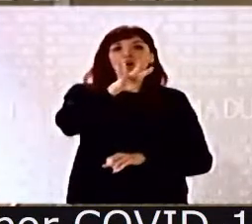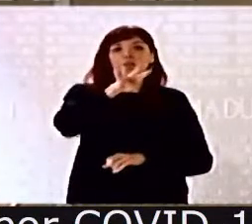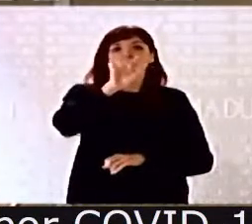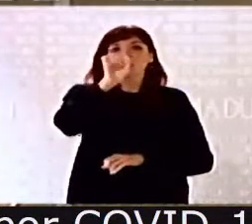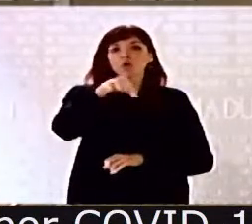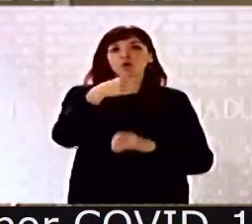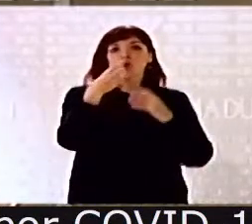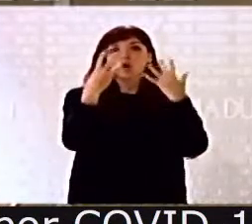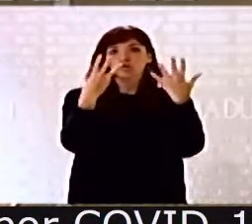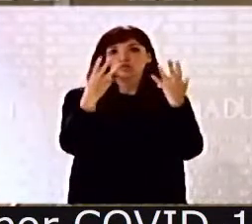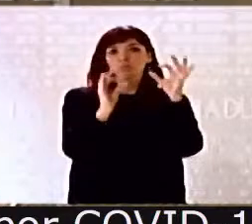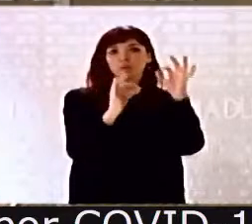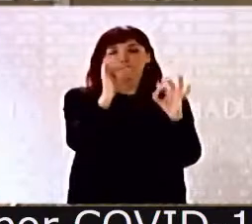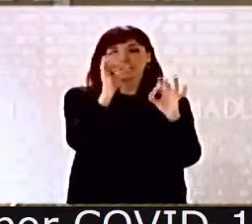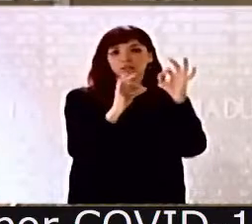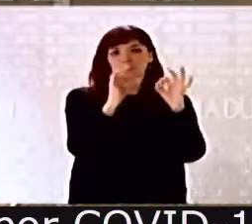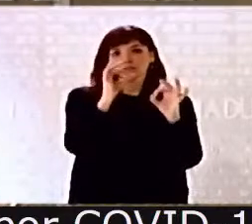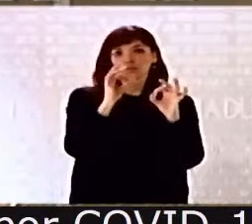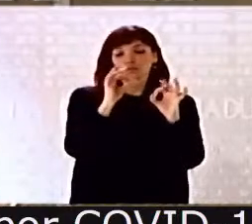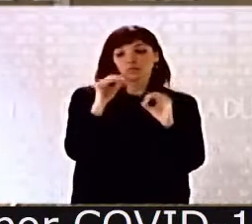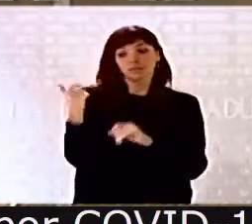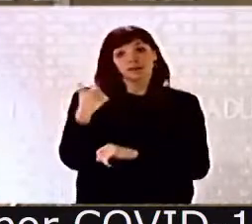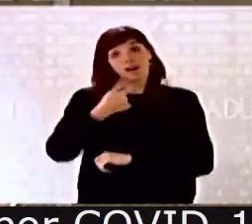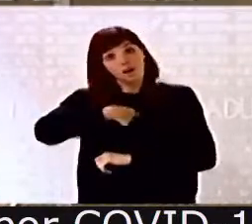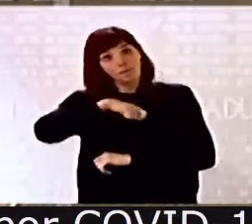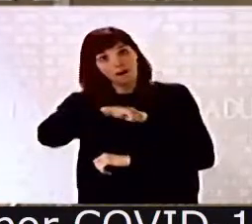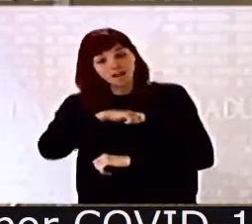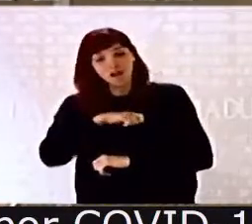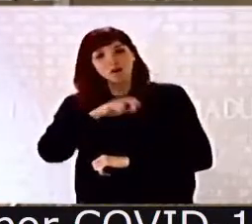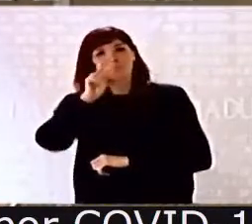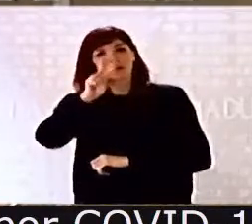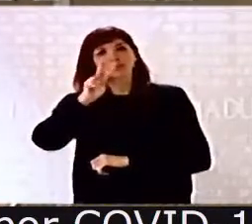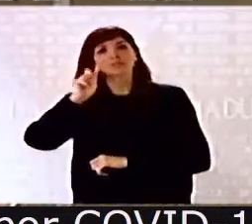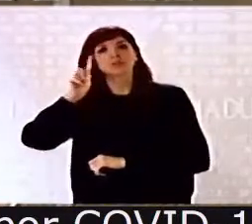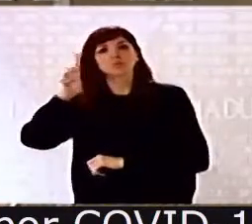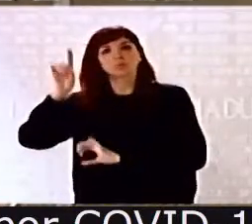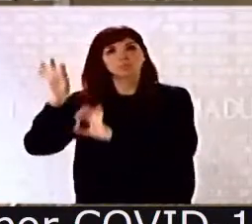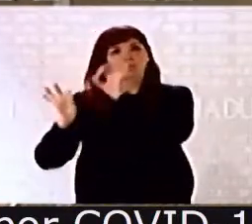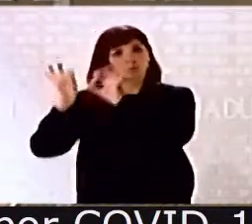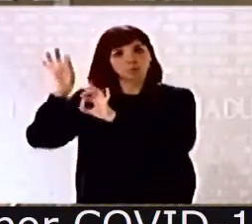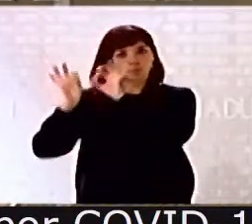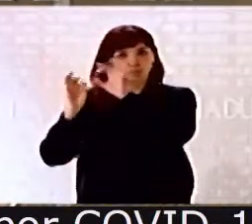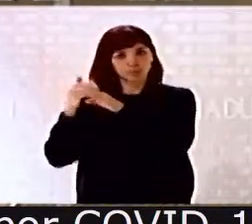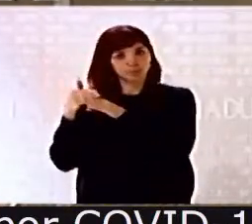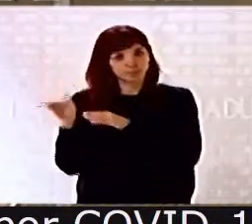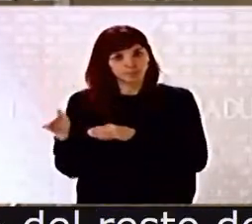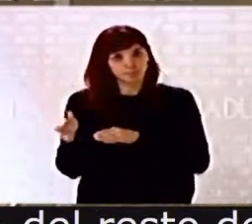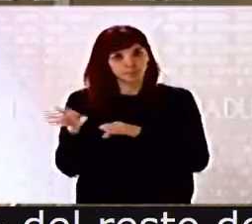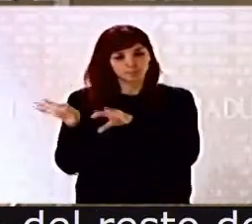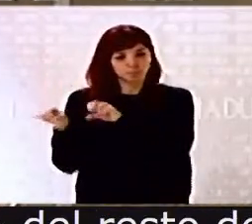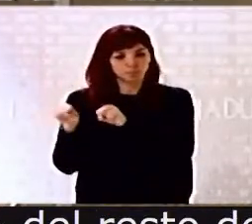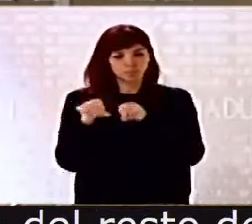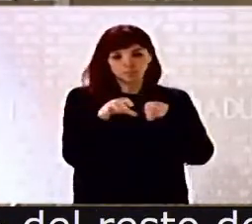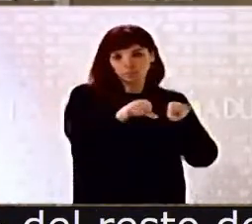14,8%, frente al 21% del resto del país.